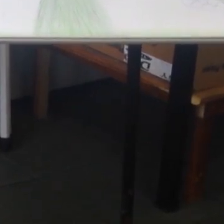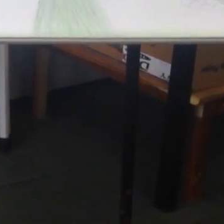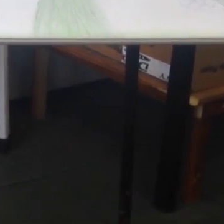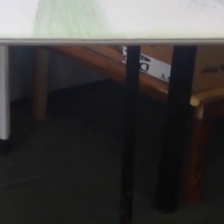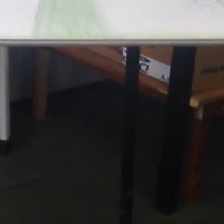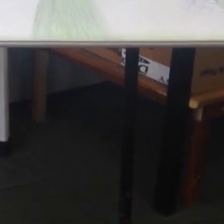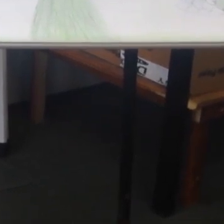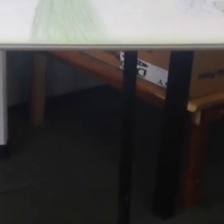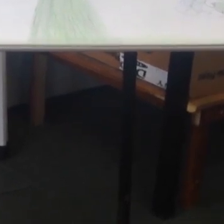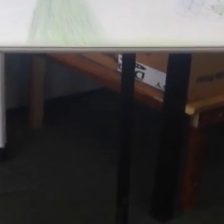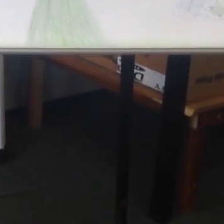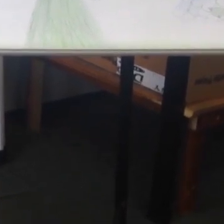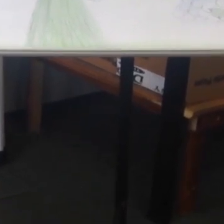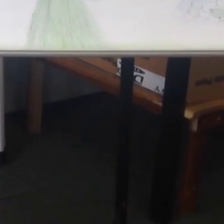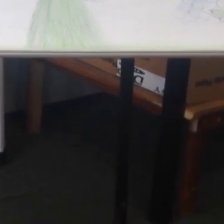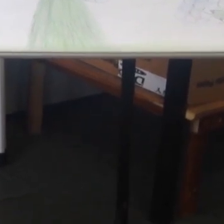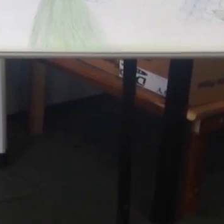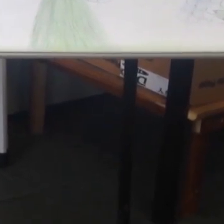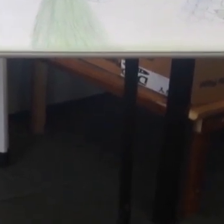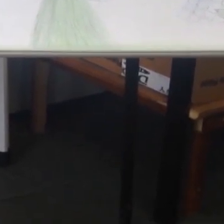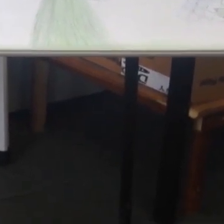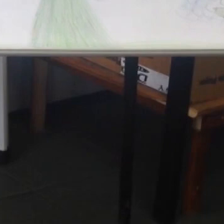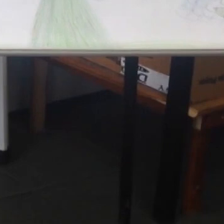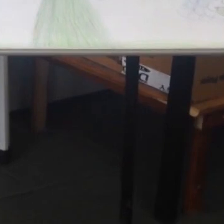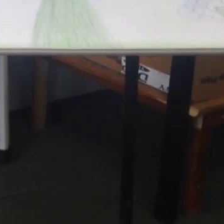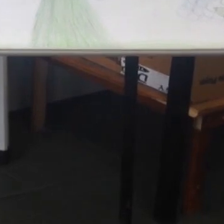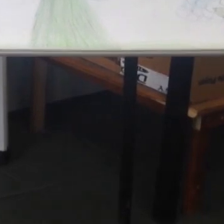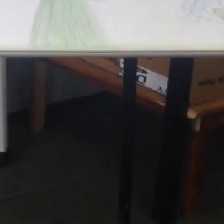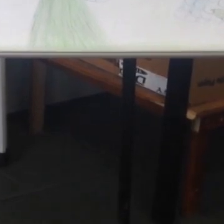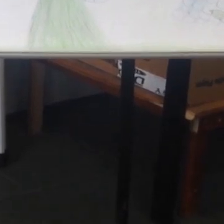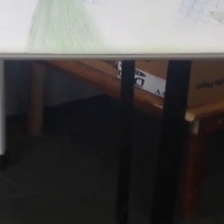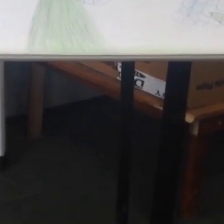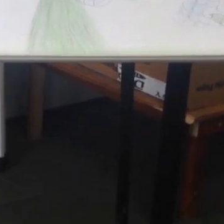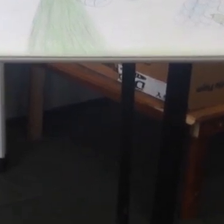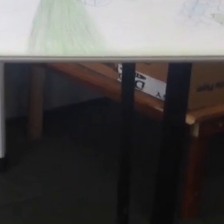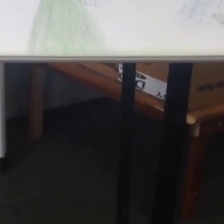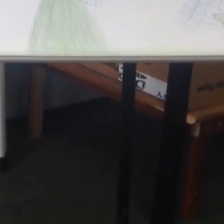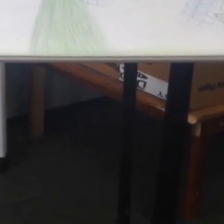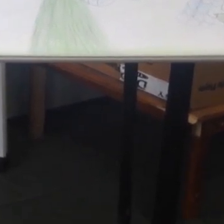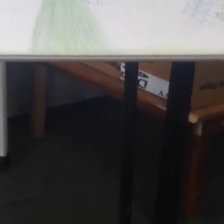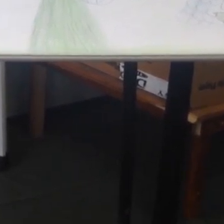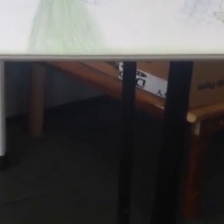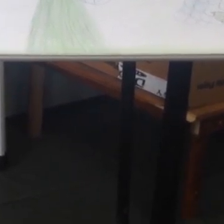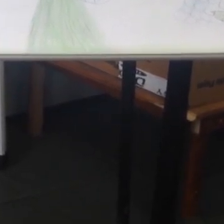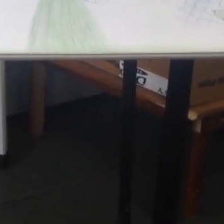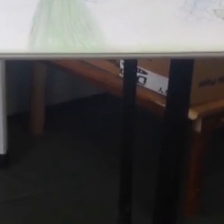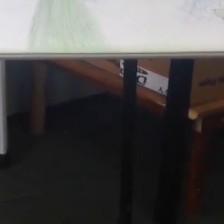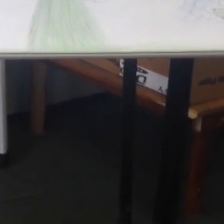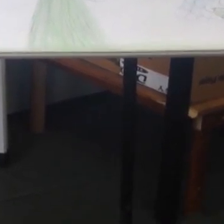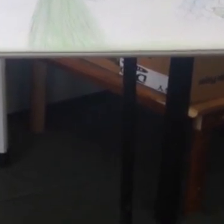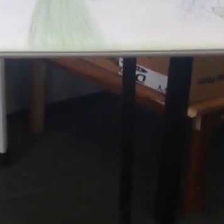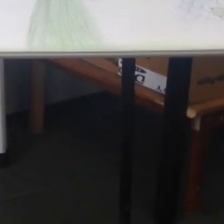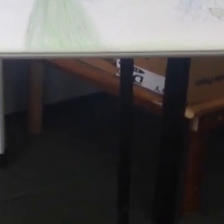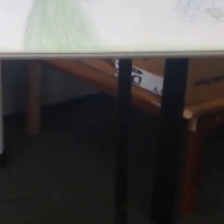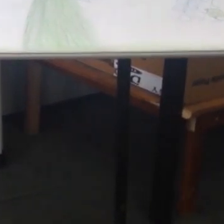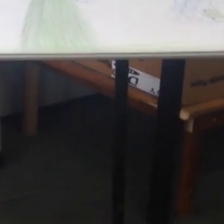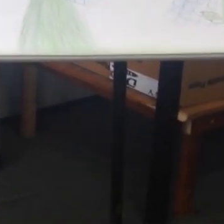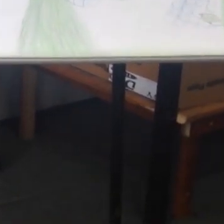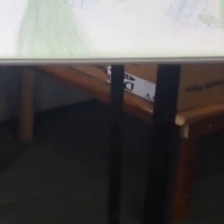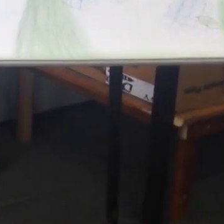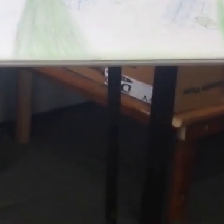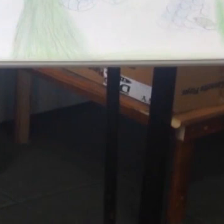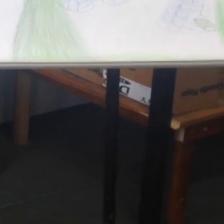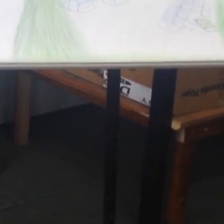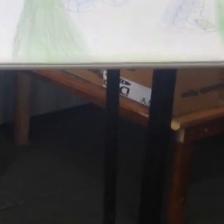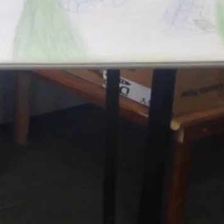para iniciar me presentaré. Yo soy Cindy Saray Mujeres García, alumna de primaria,